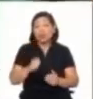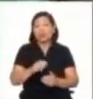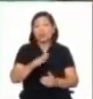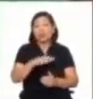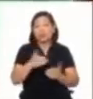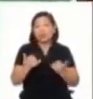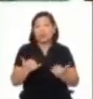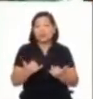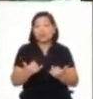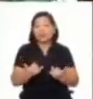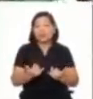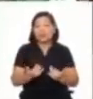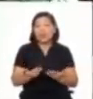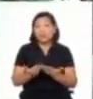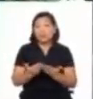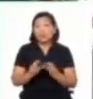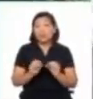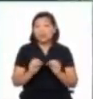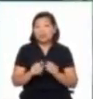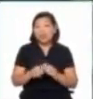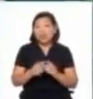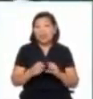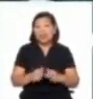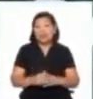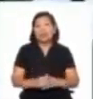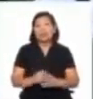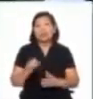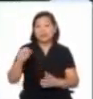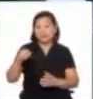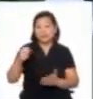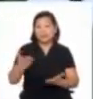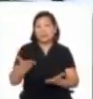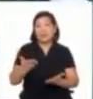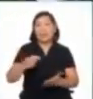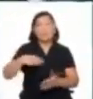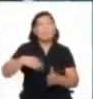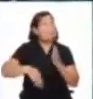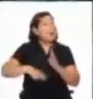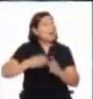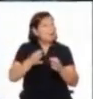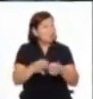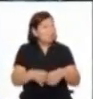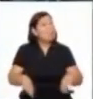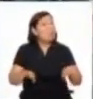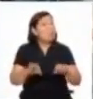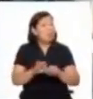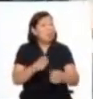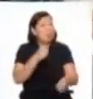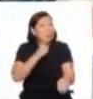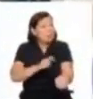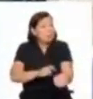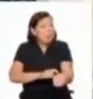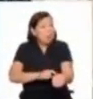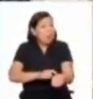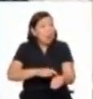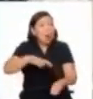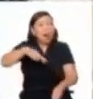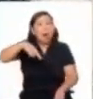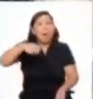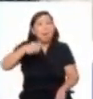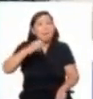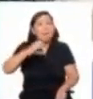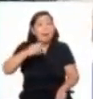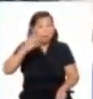los niños ahora que están en etapa escolar y que han iniciado las clases. Por supuesto, la maca más que todo, que es bueno para la anemia, los huesos y para